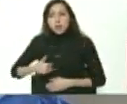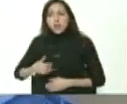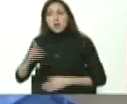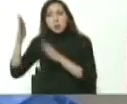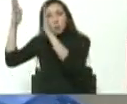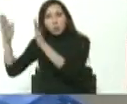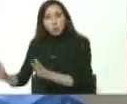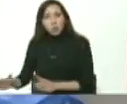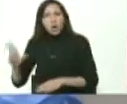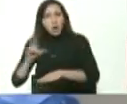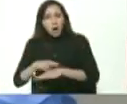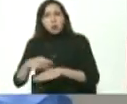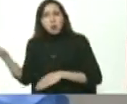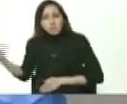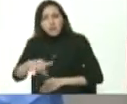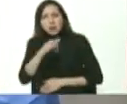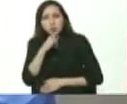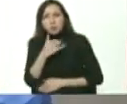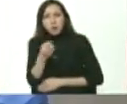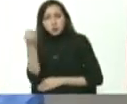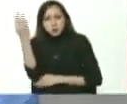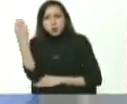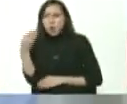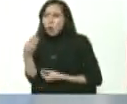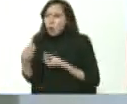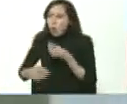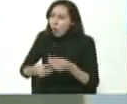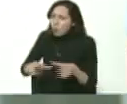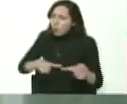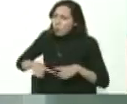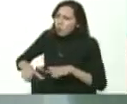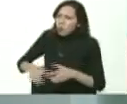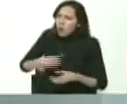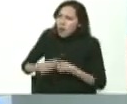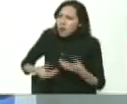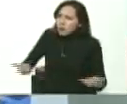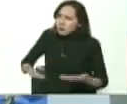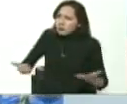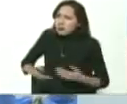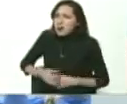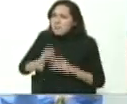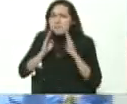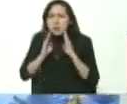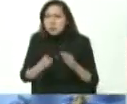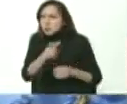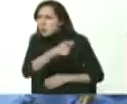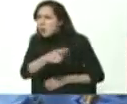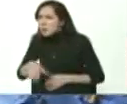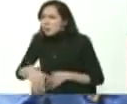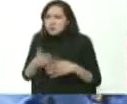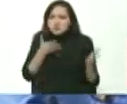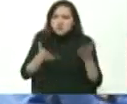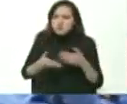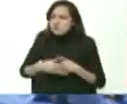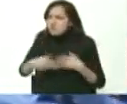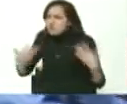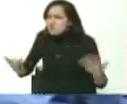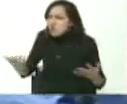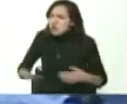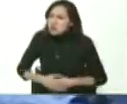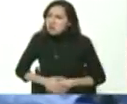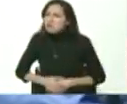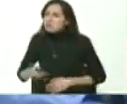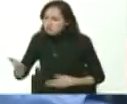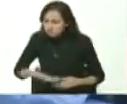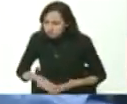nos amplíe la información, cómo quedó este K y cuáles son los beneficios al servicio de nuestro pueblo que va a prestar.